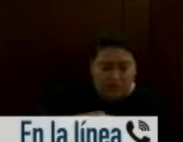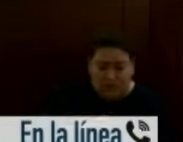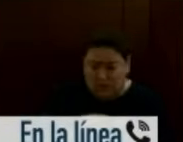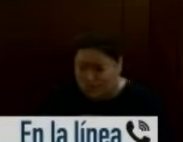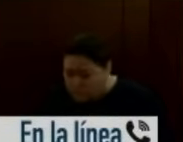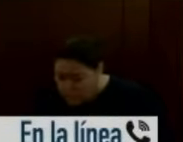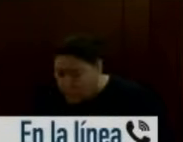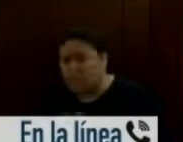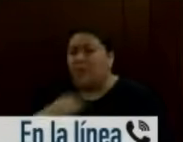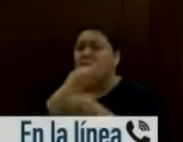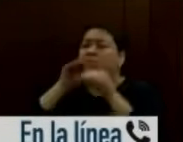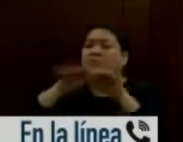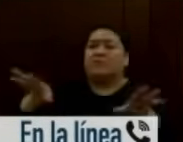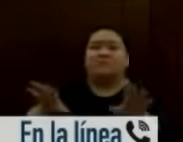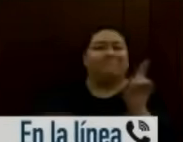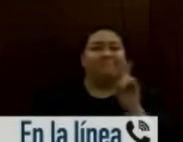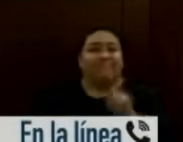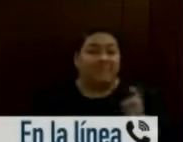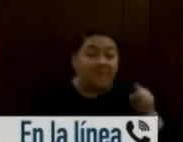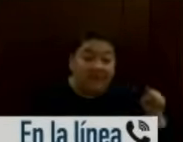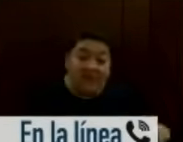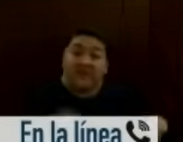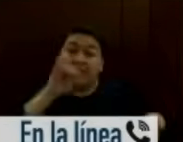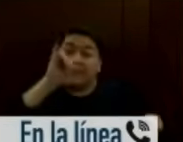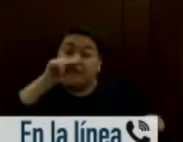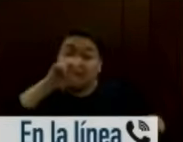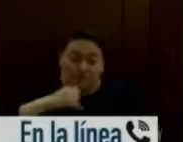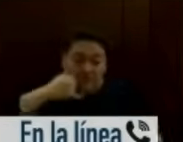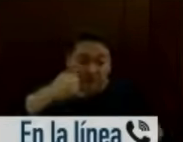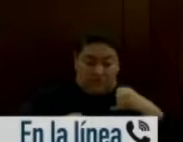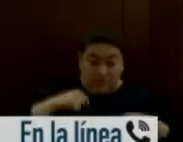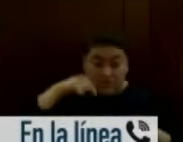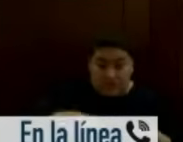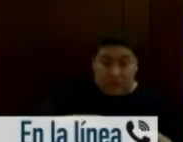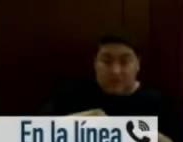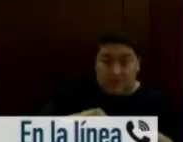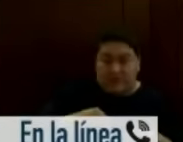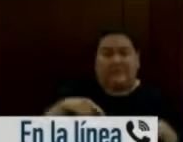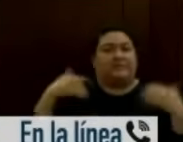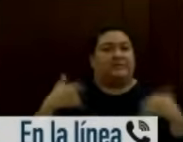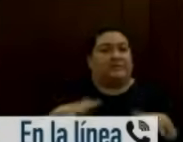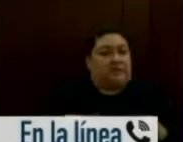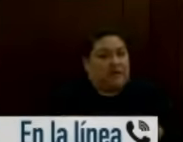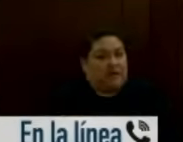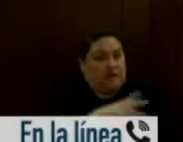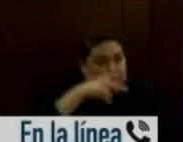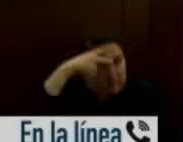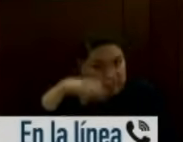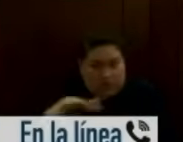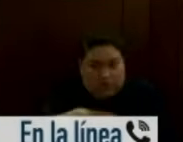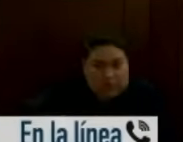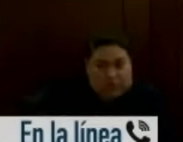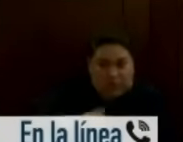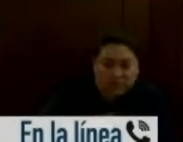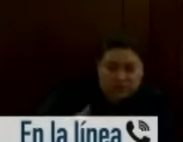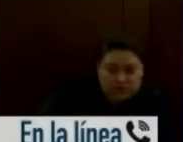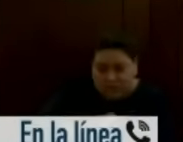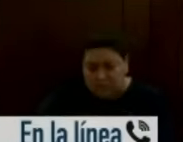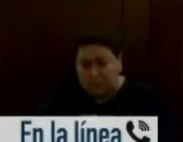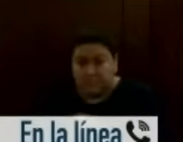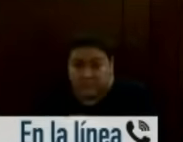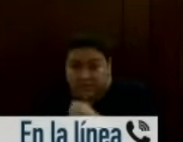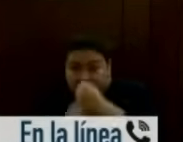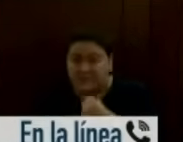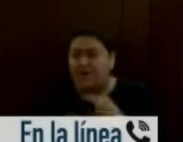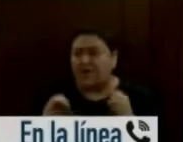hizo el tribunal es bien importante. A empezar a convocar para discutir el tema. ya se lo había ordenado al INE en esta sentencia, ¿qué